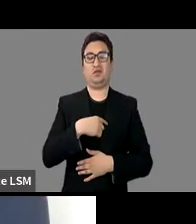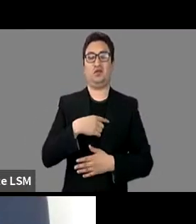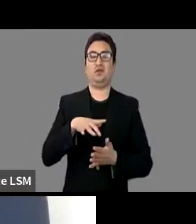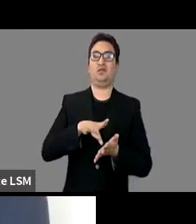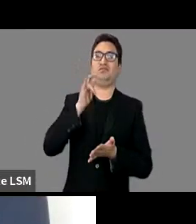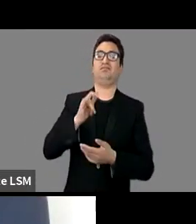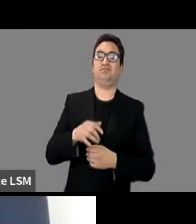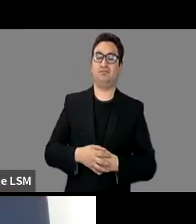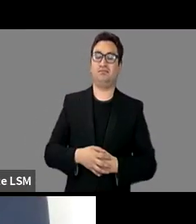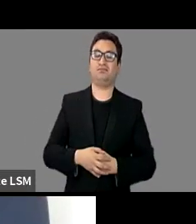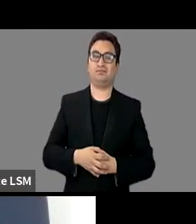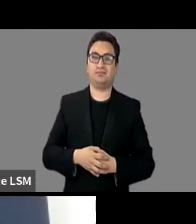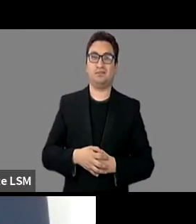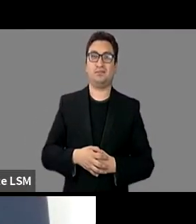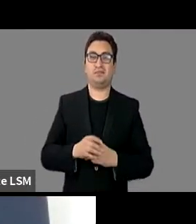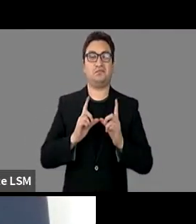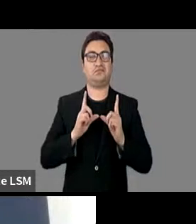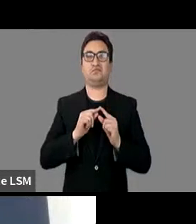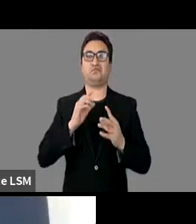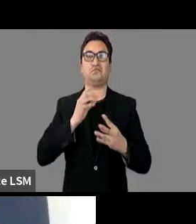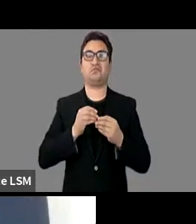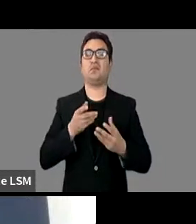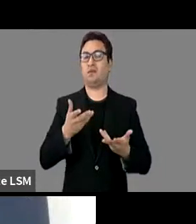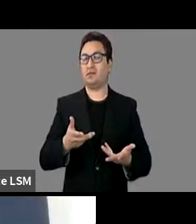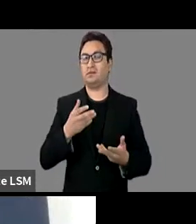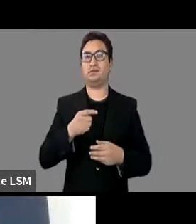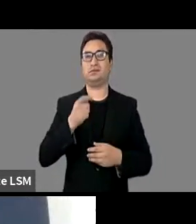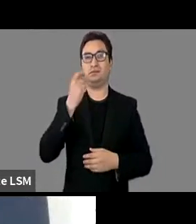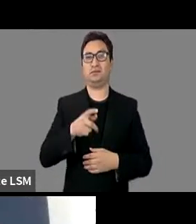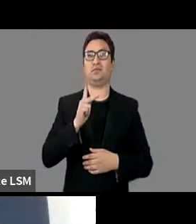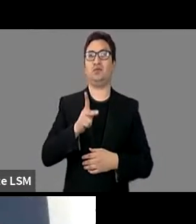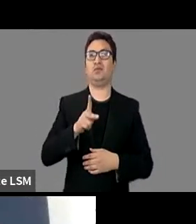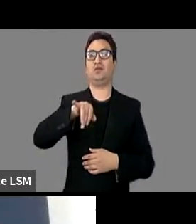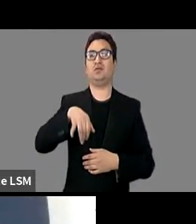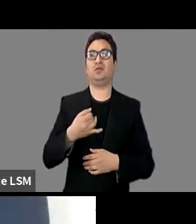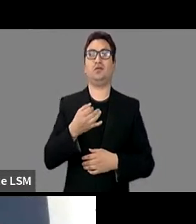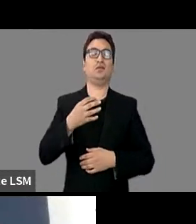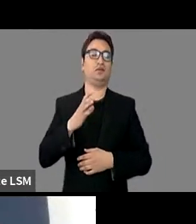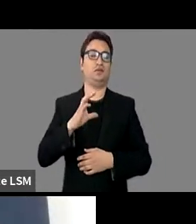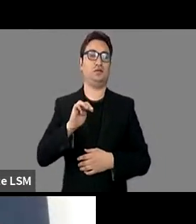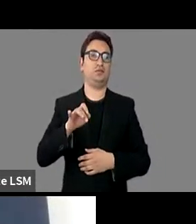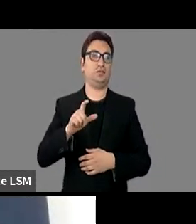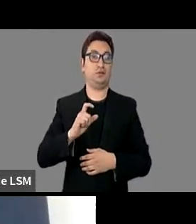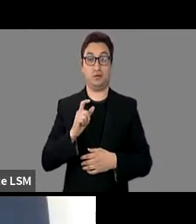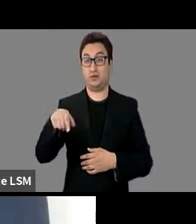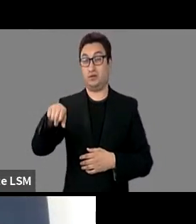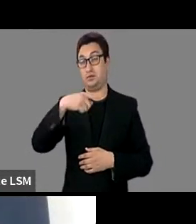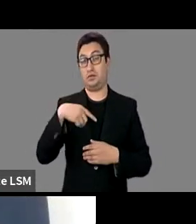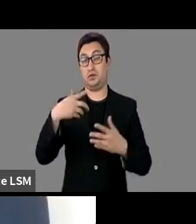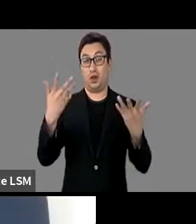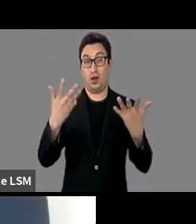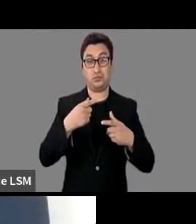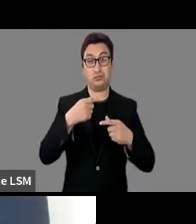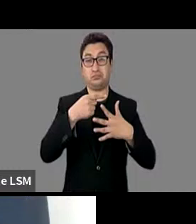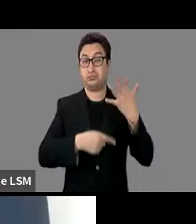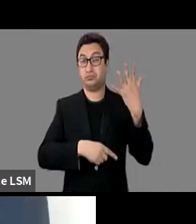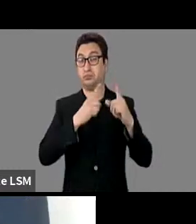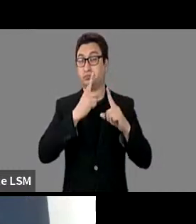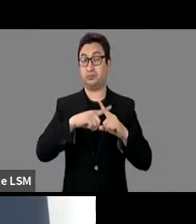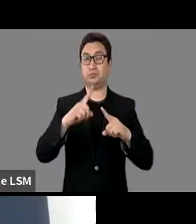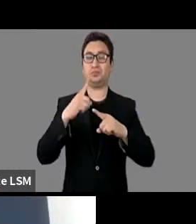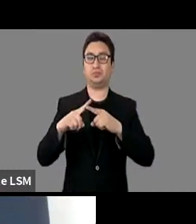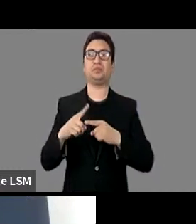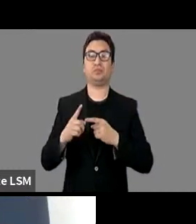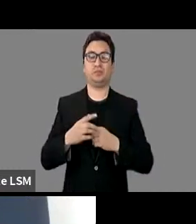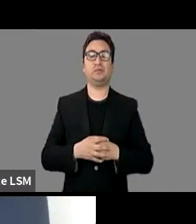sintetizar que en el Poder Judicial, bueno, las medidas que se tienen que hacer en los juicios es para